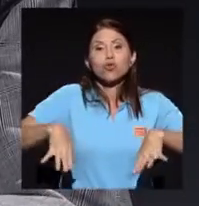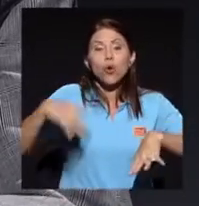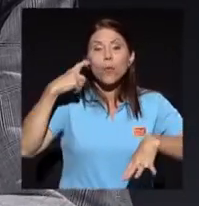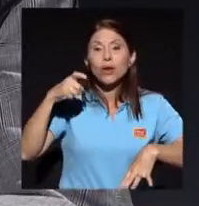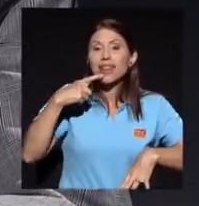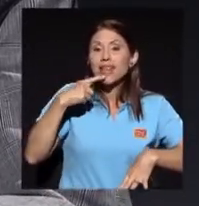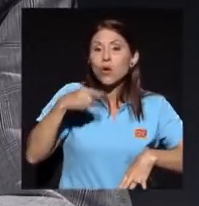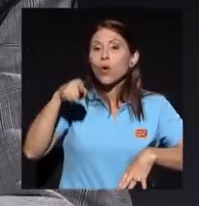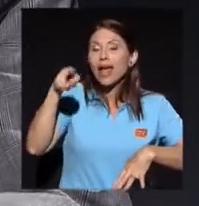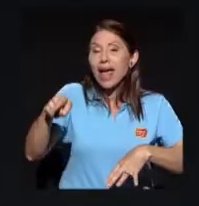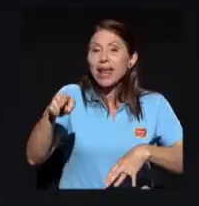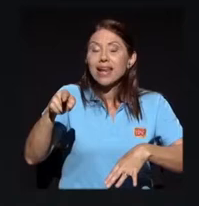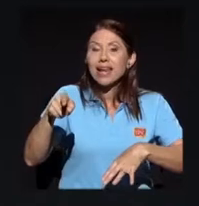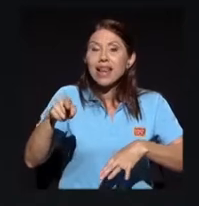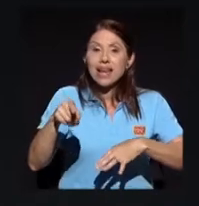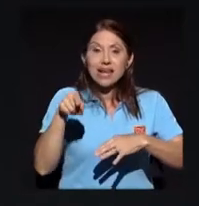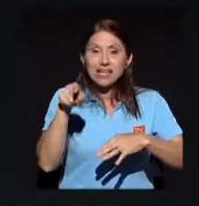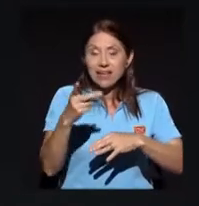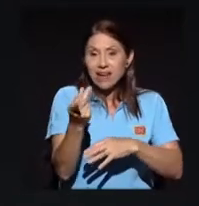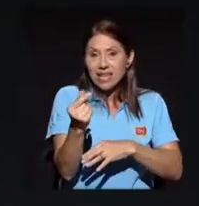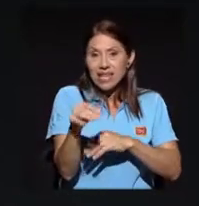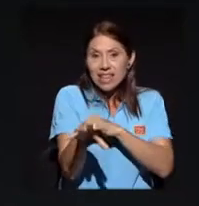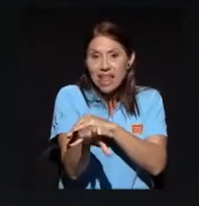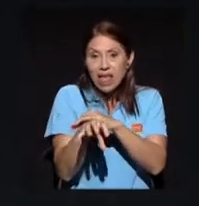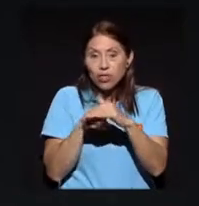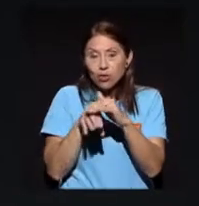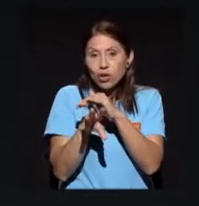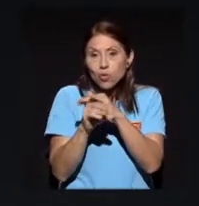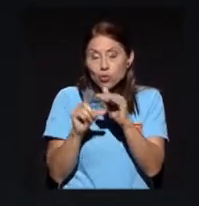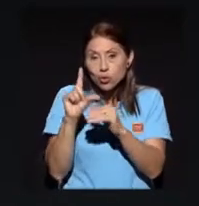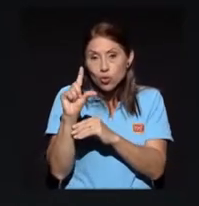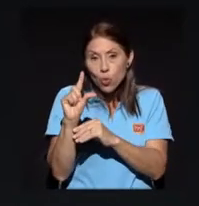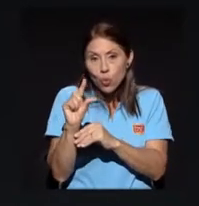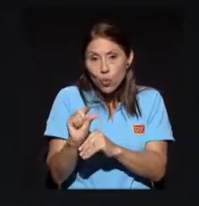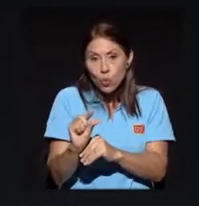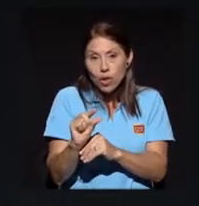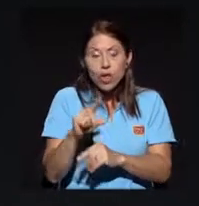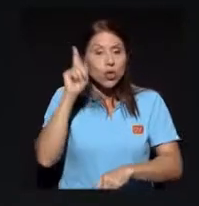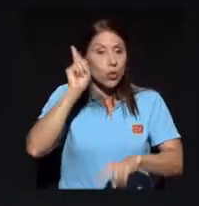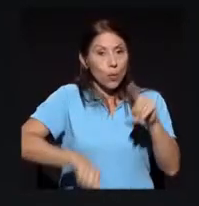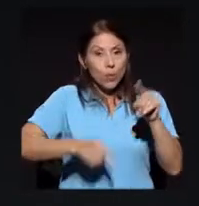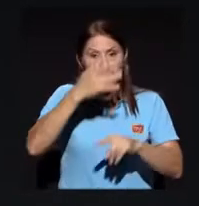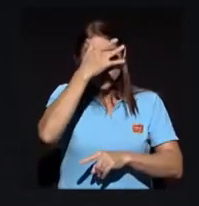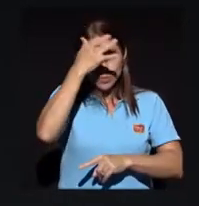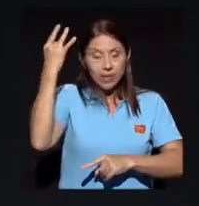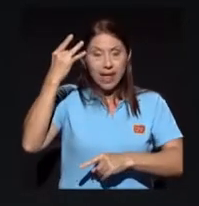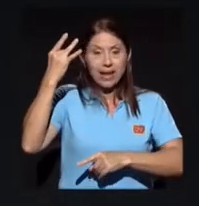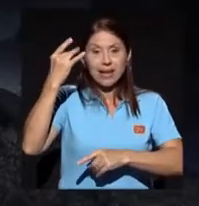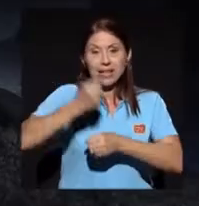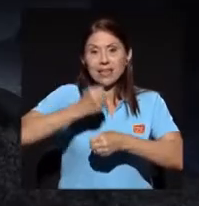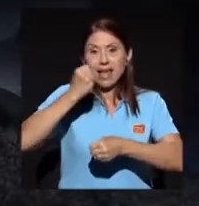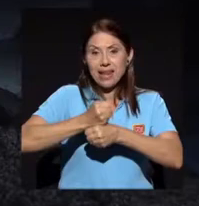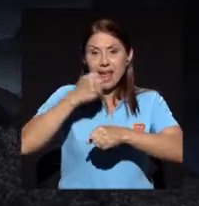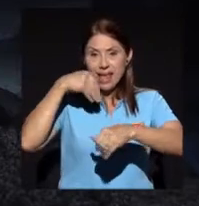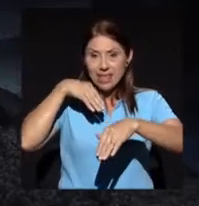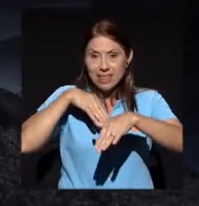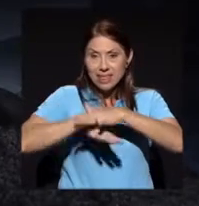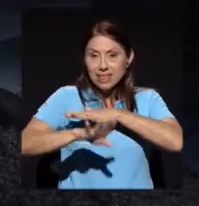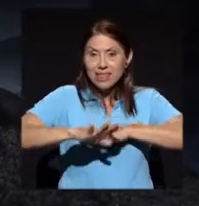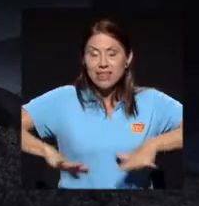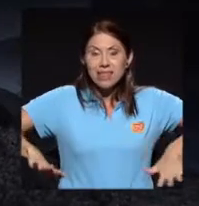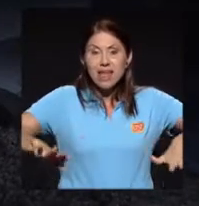recursos entonces no podemos olvidar que la tarea interna que tiene macro no es muy dura